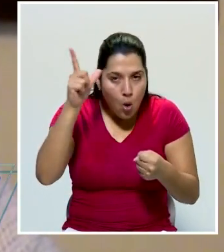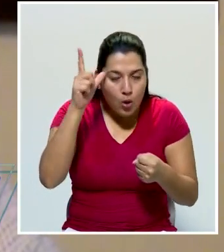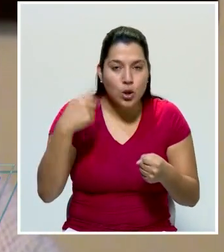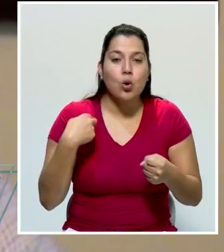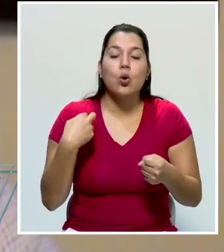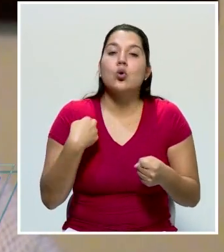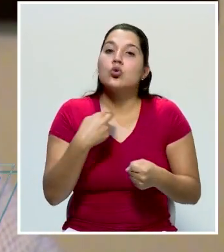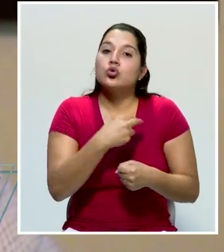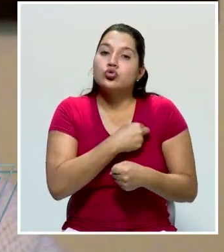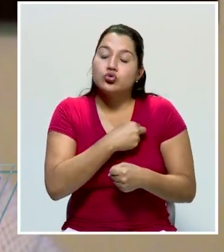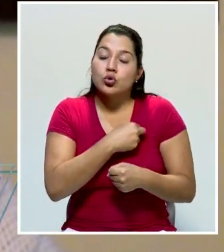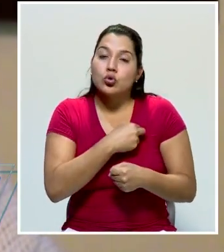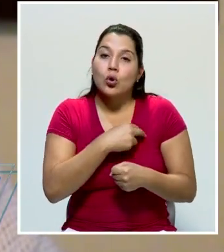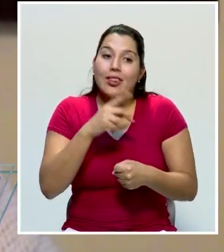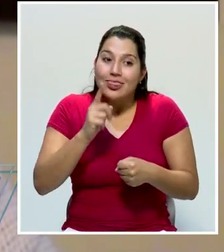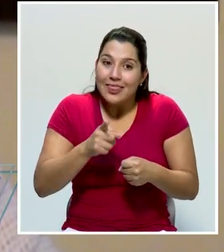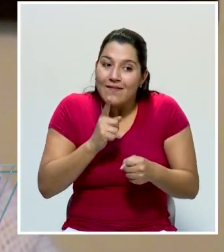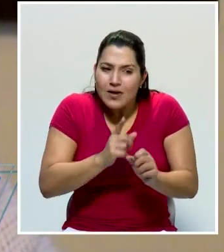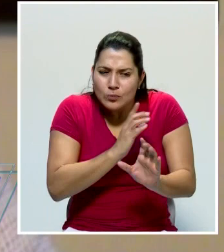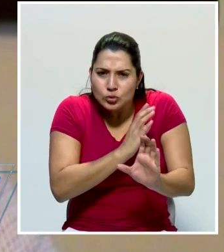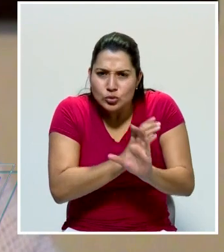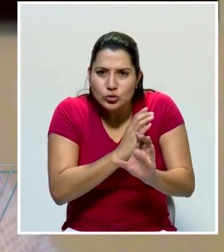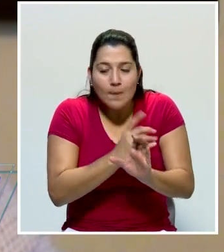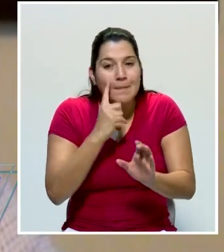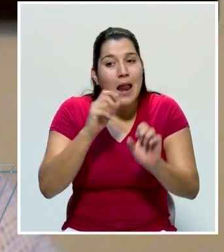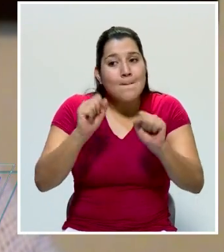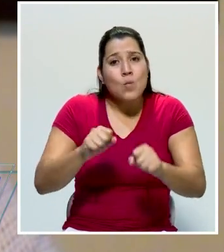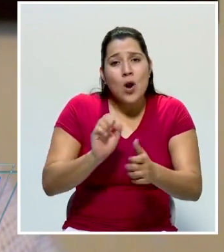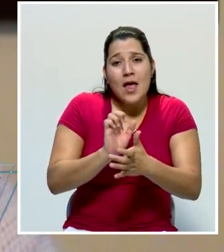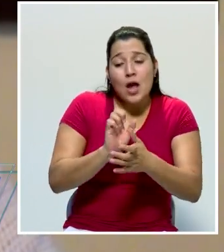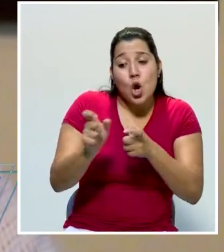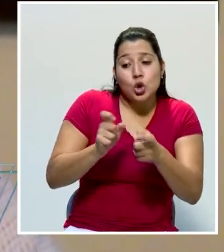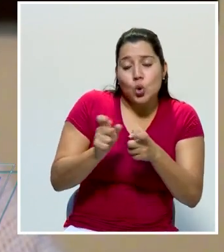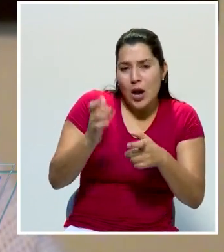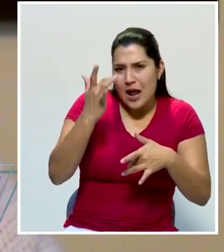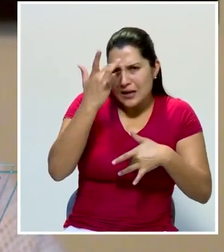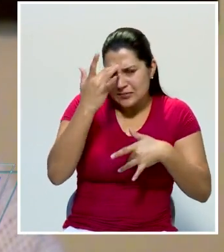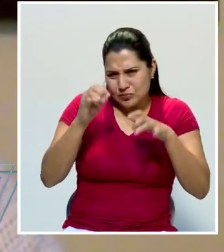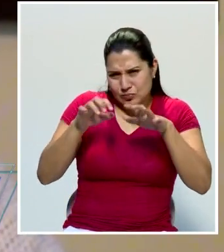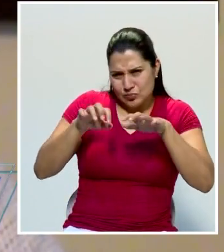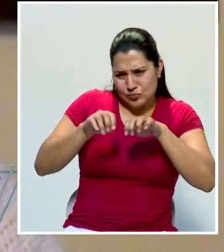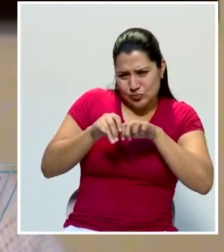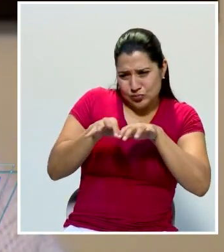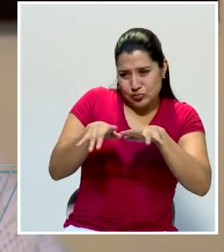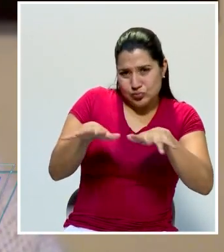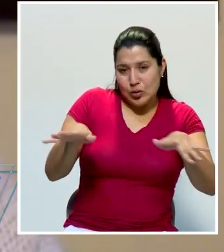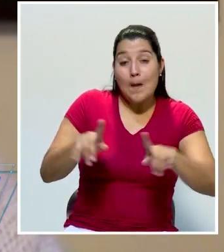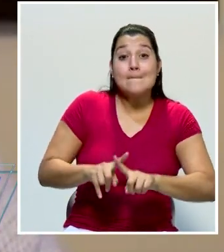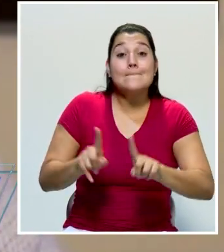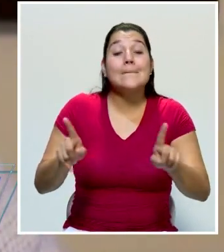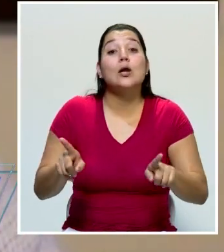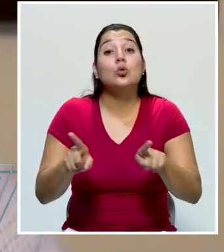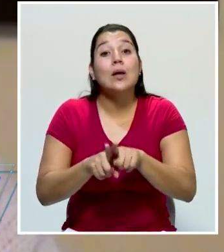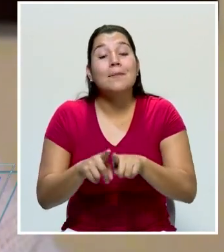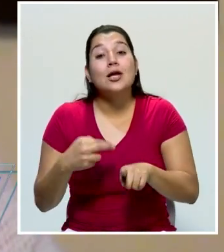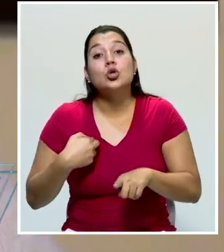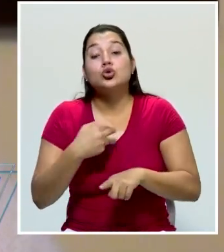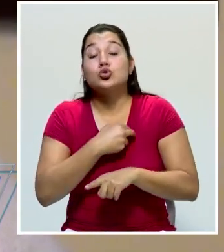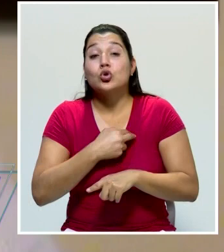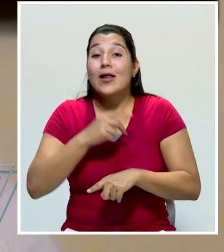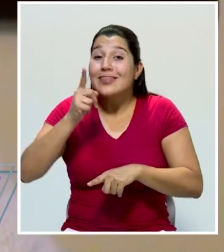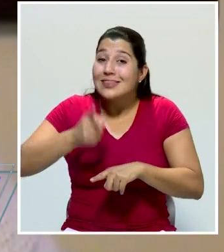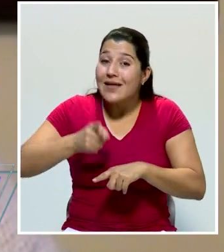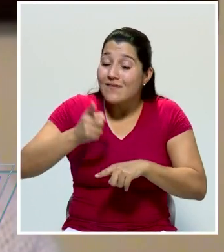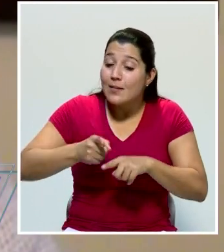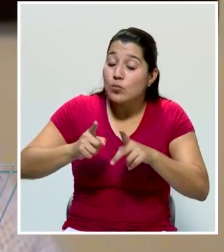superar este tema de la pandemia por el COVID-19, pero también tenemos que ir trabajando